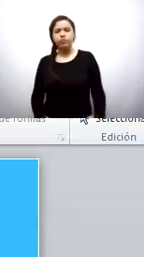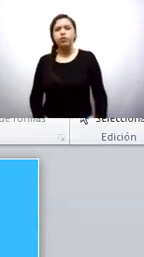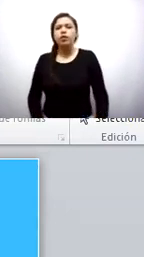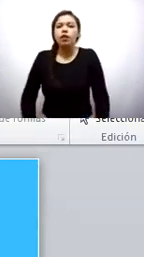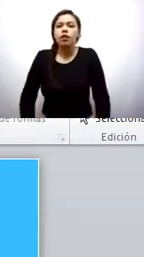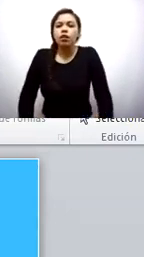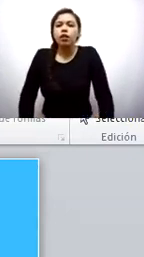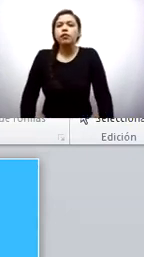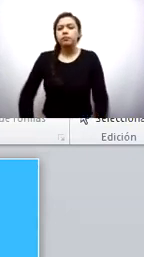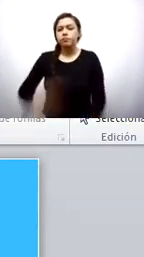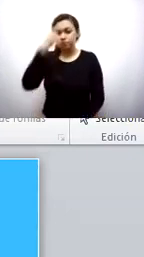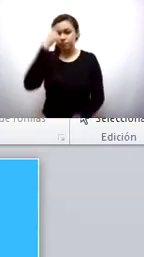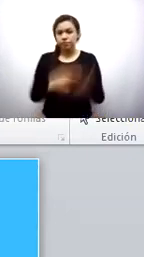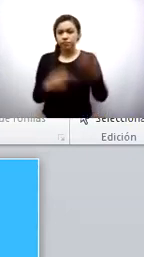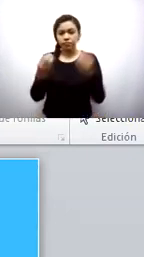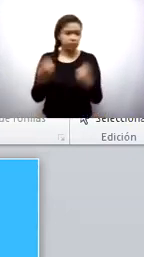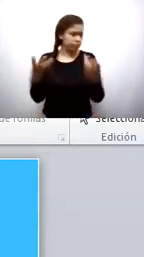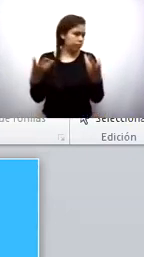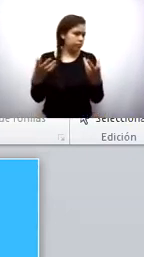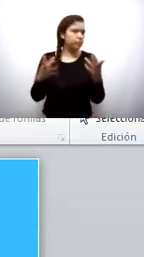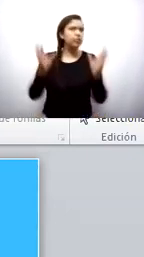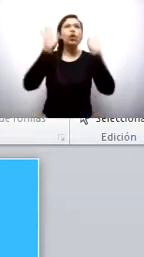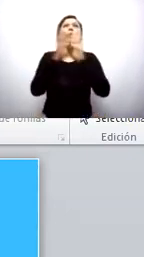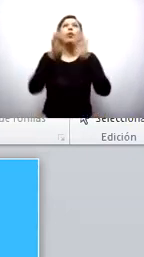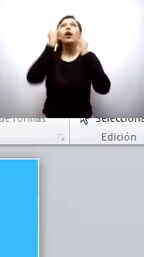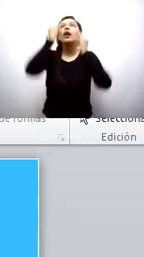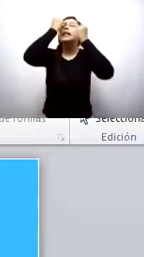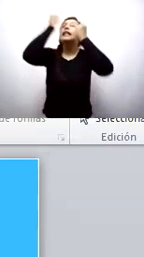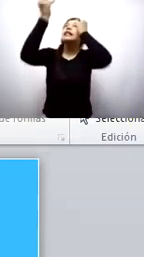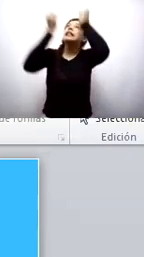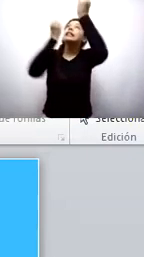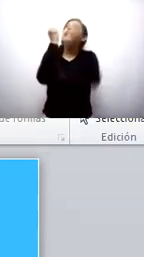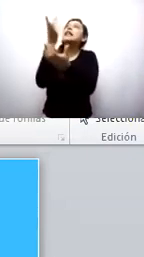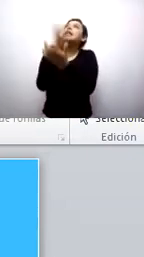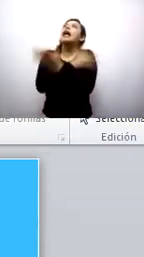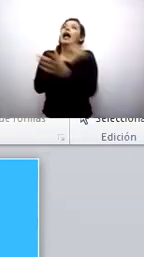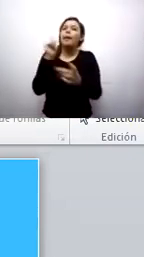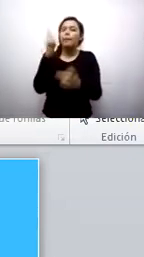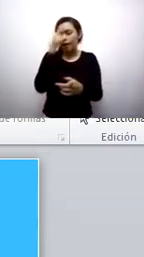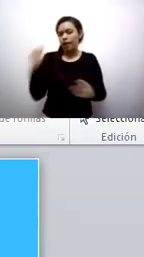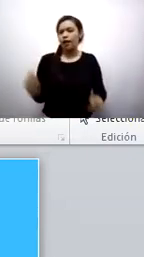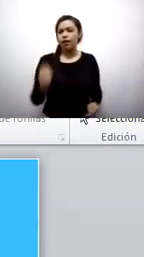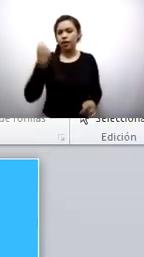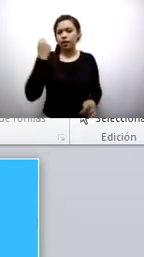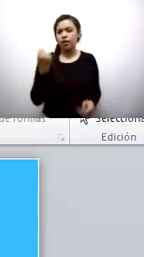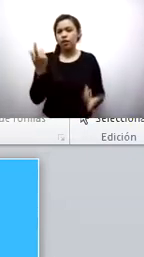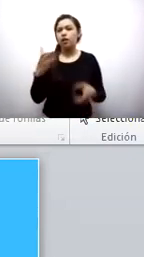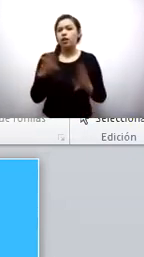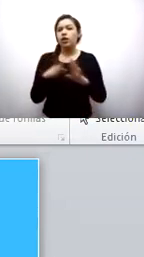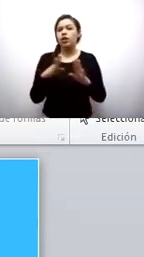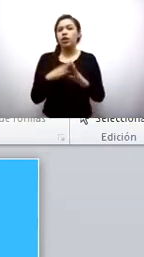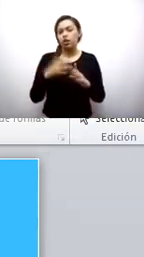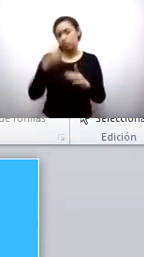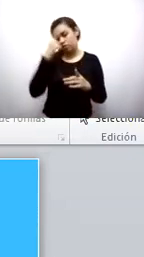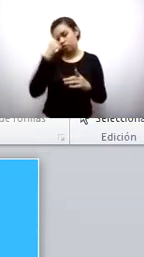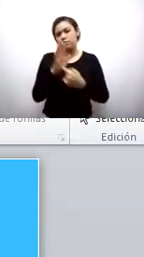las expectativas que se tenían con respecto a la tecnología y cómo se iba a pues presentar en mi